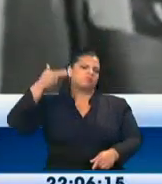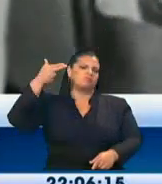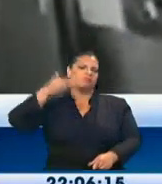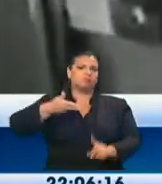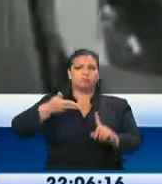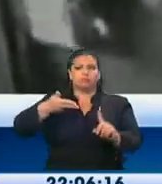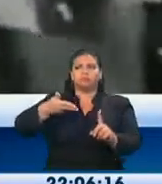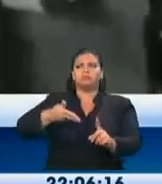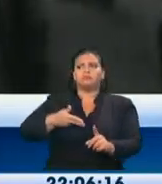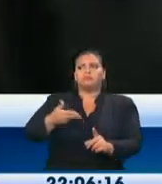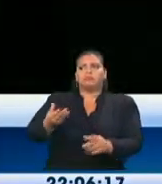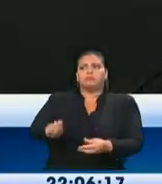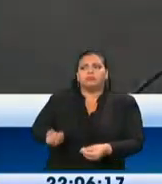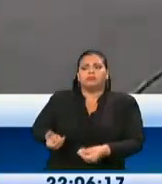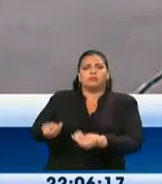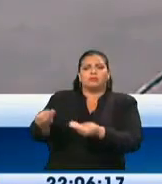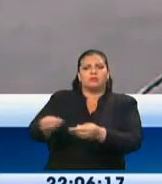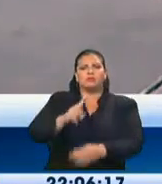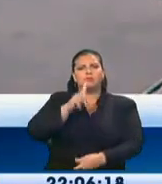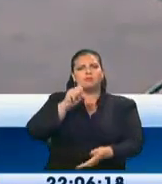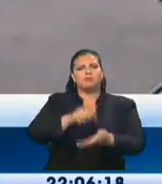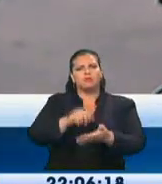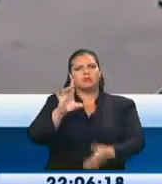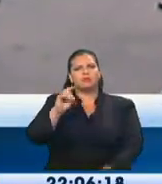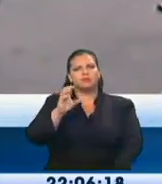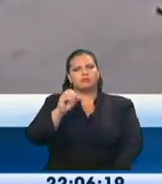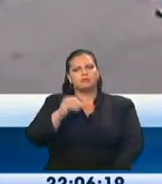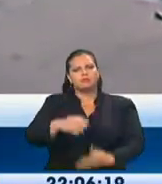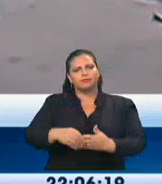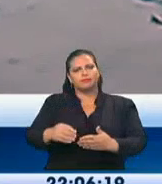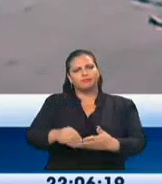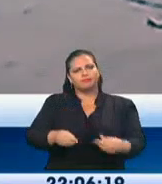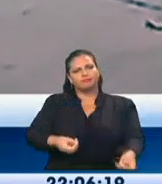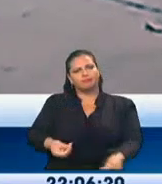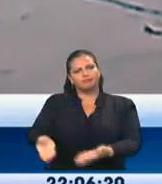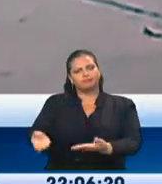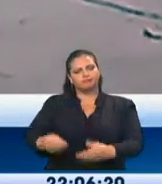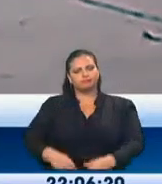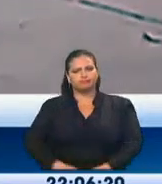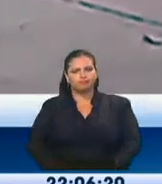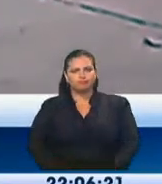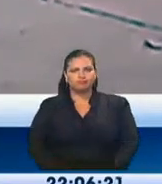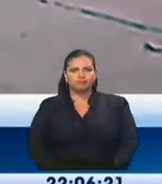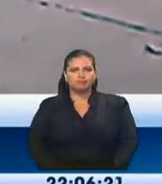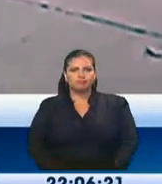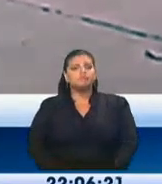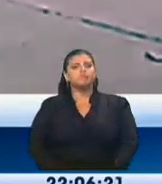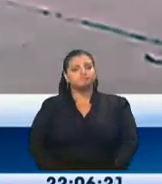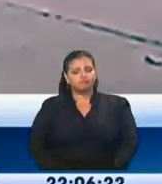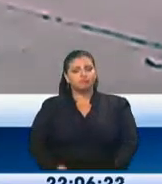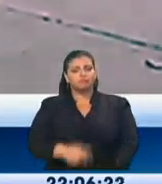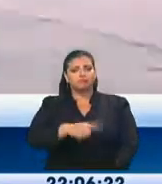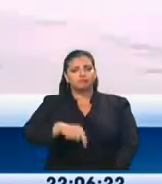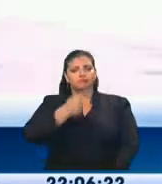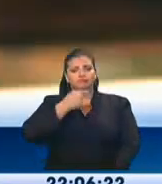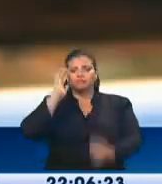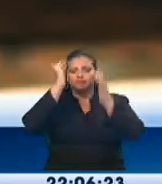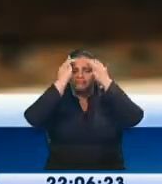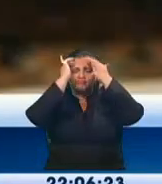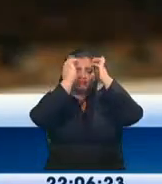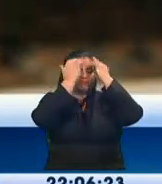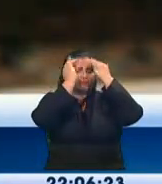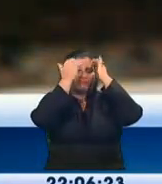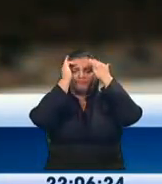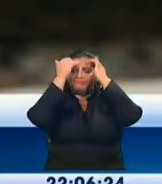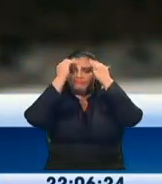se le llevaron 1,800. Ellos aseguran estar aterrorizados, pues los robos en la zona son constantes.